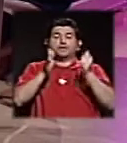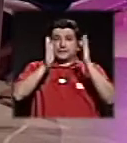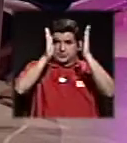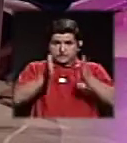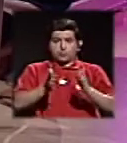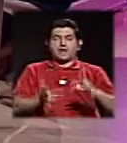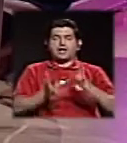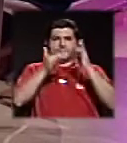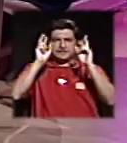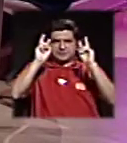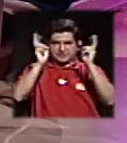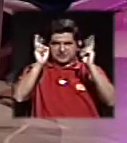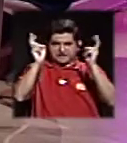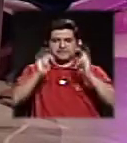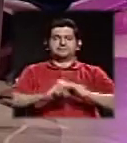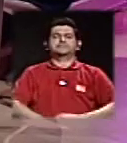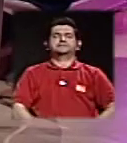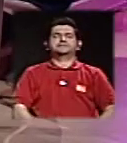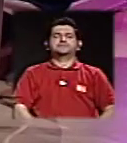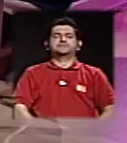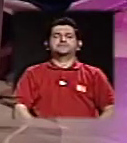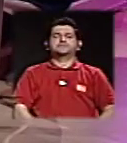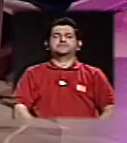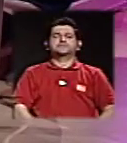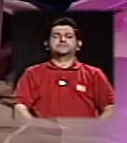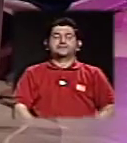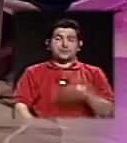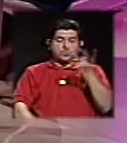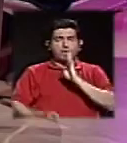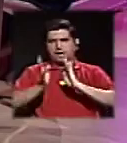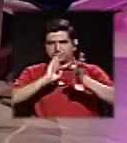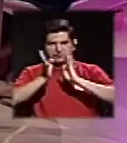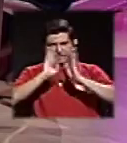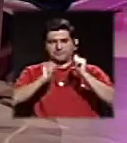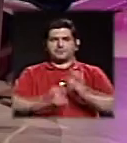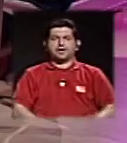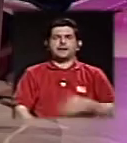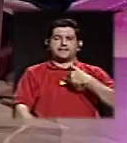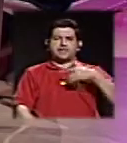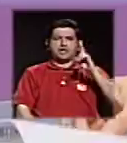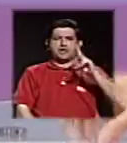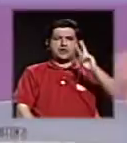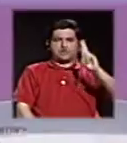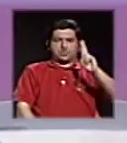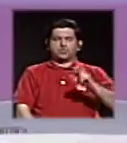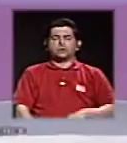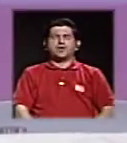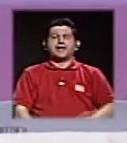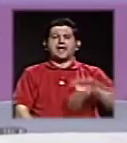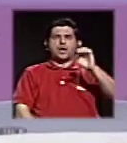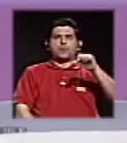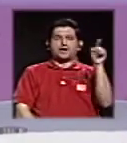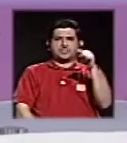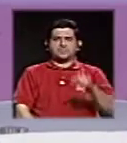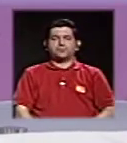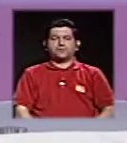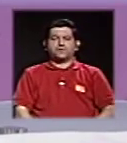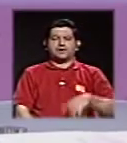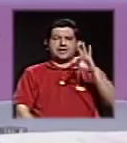expertas en la materia y con quién vamos a conversar tenemos a la doctora eugenia zamora que es magistrada del tribunal